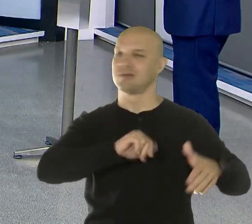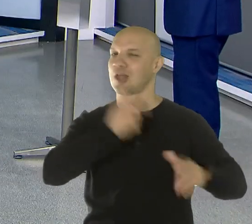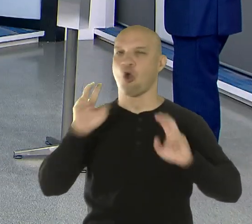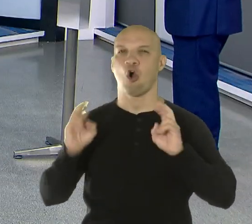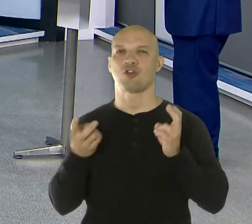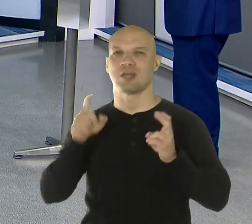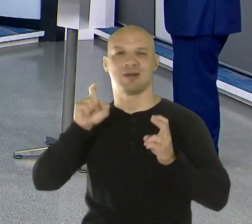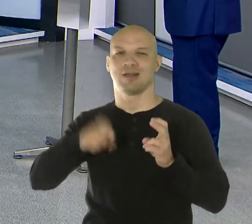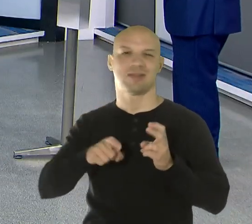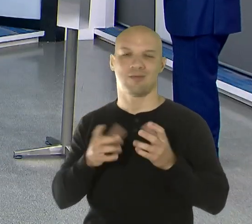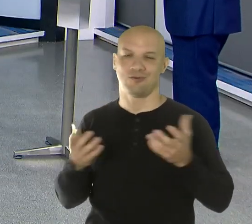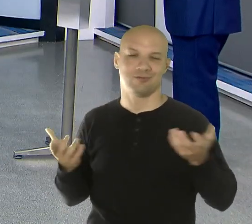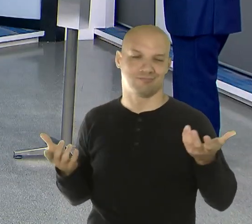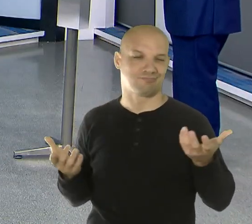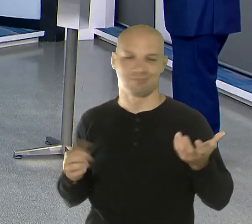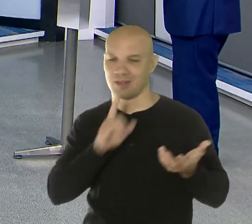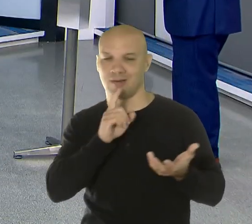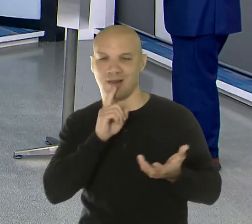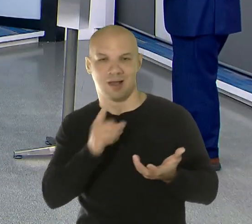profundizar. Pero sí,